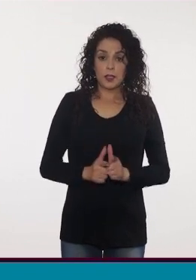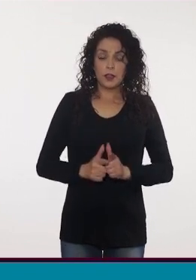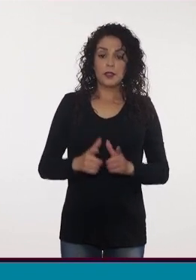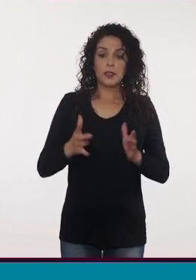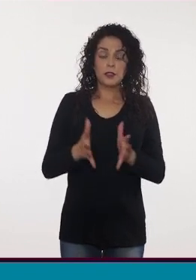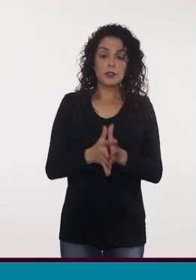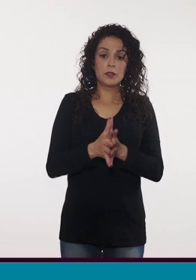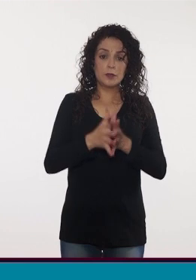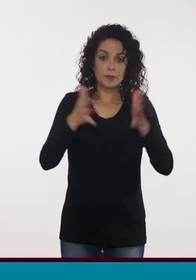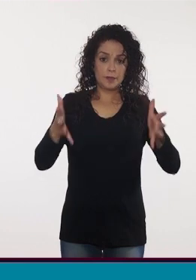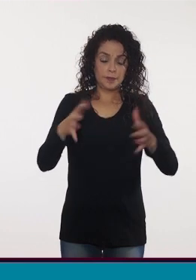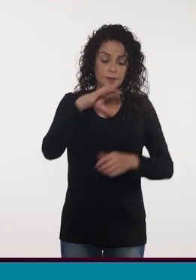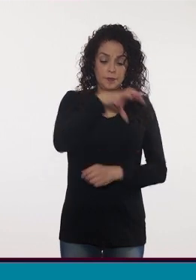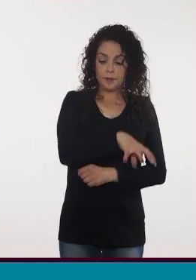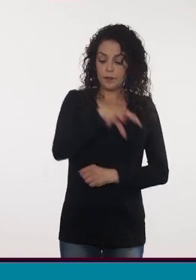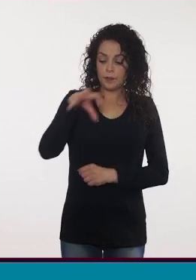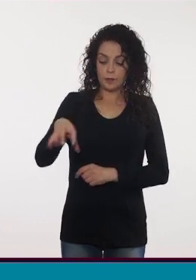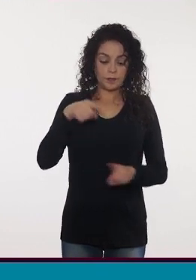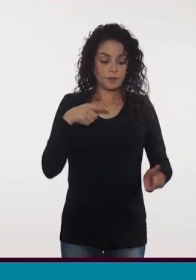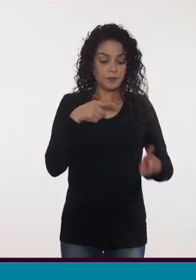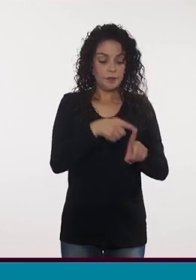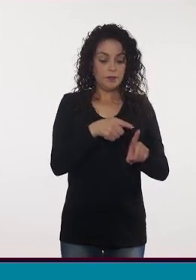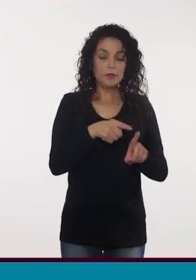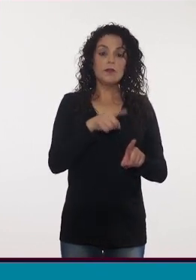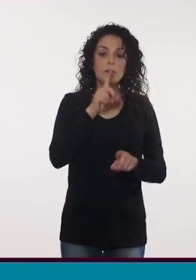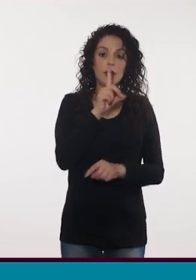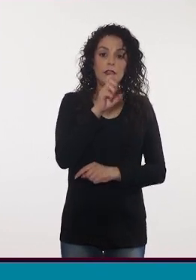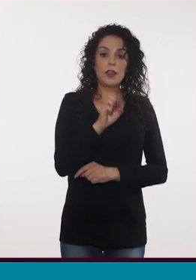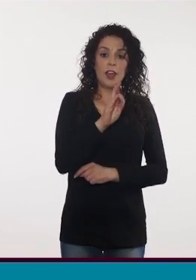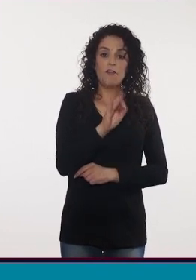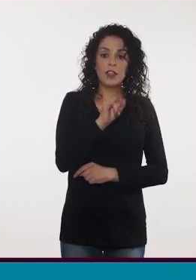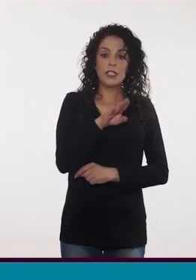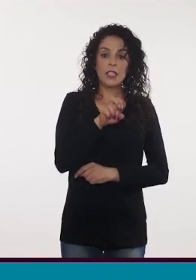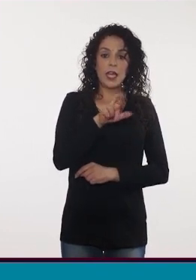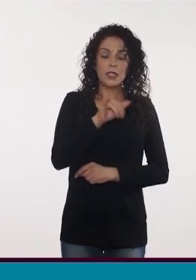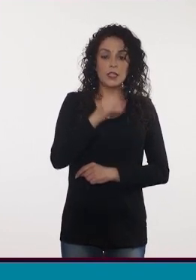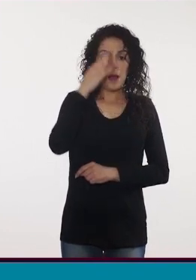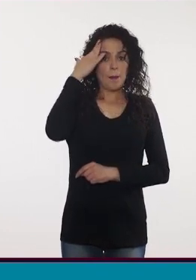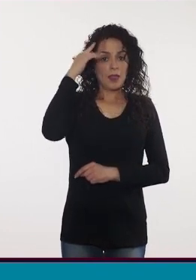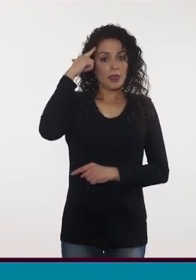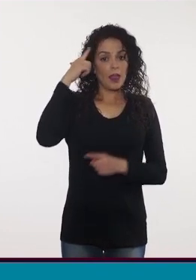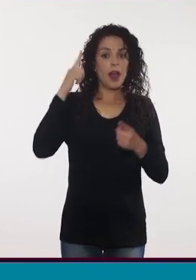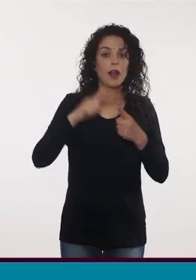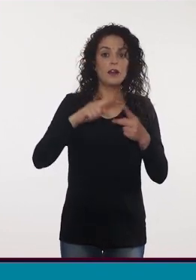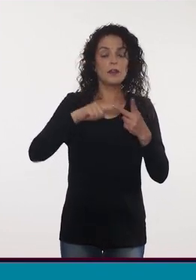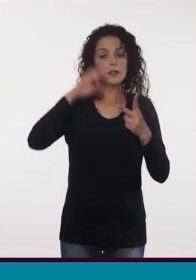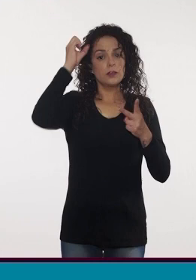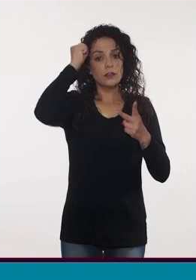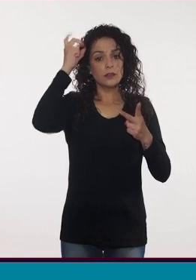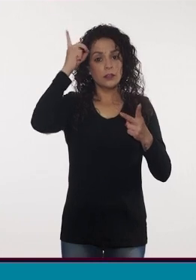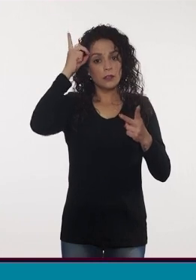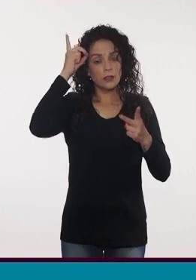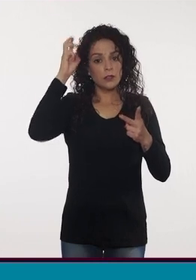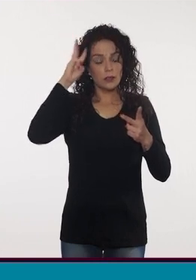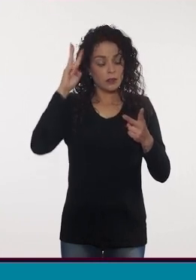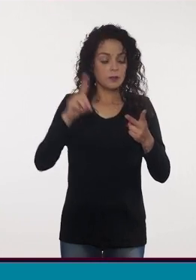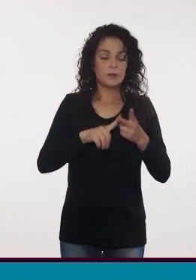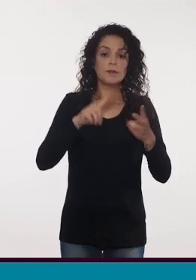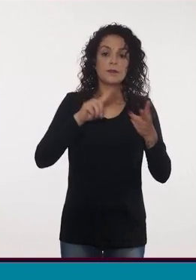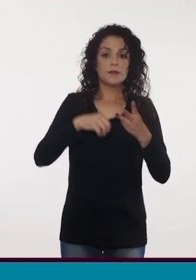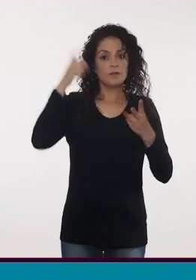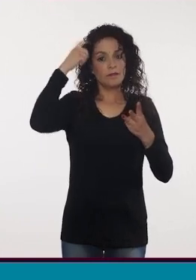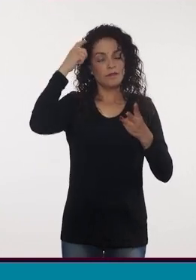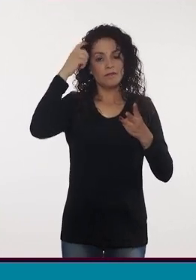las discapacidades intelectuales como la deficiencia mental, el retardo mental, el síndrome de Down, la amnesia o el